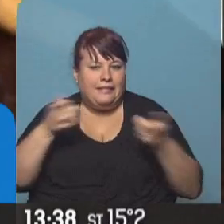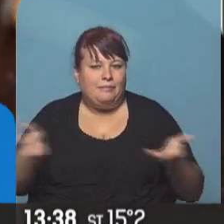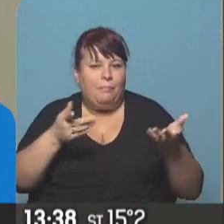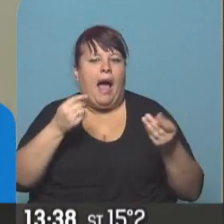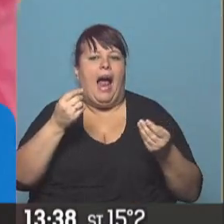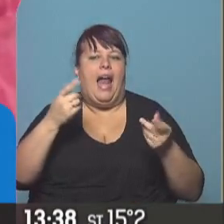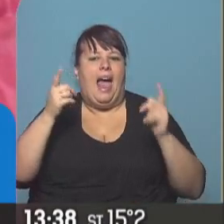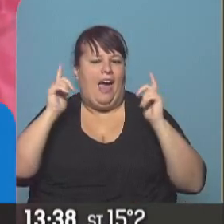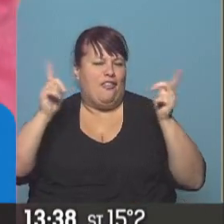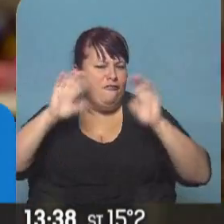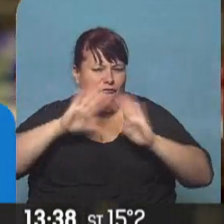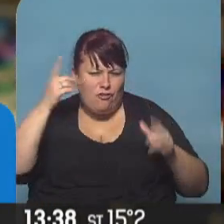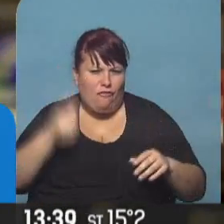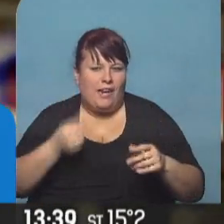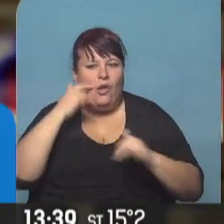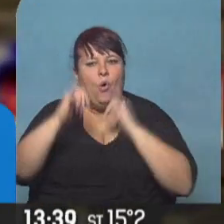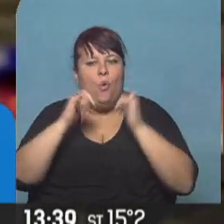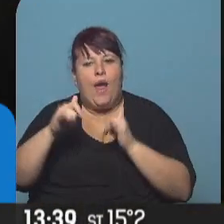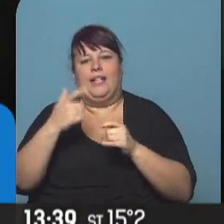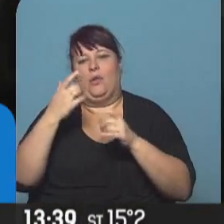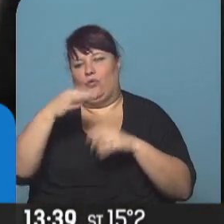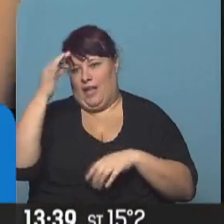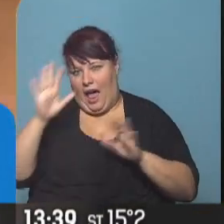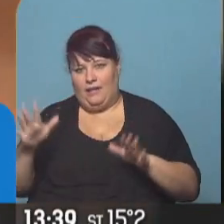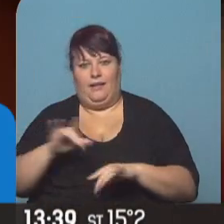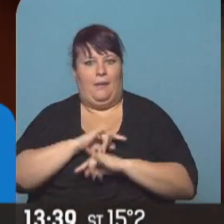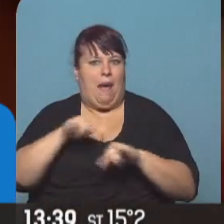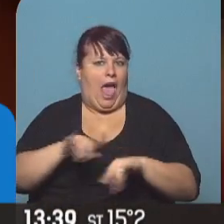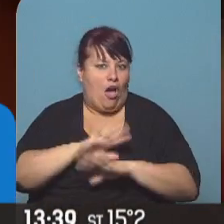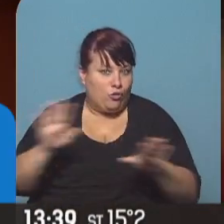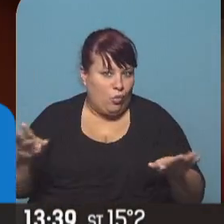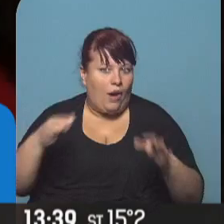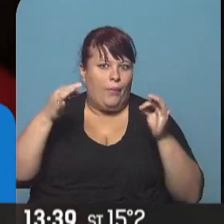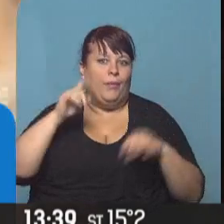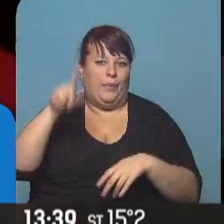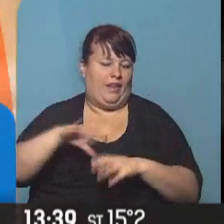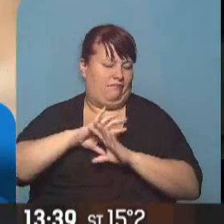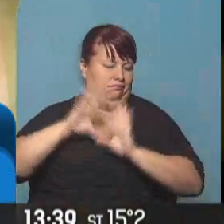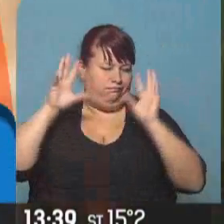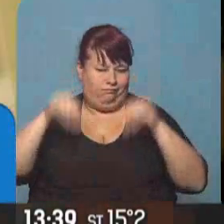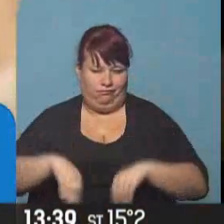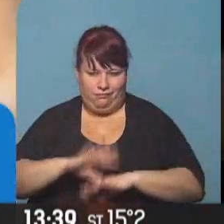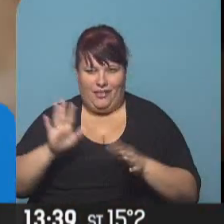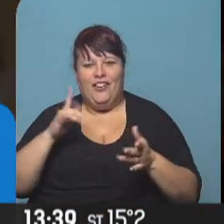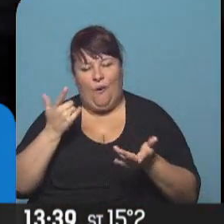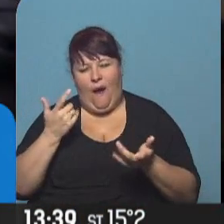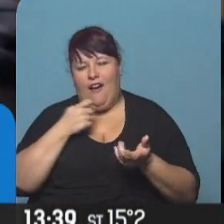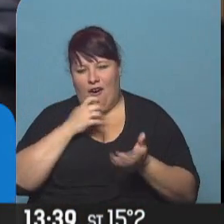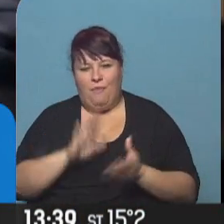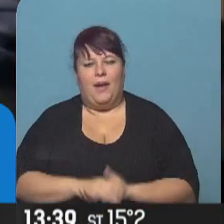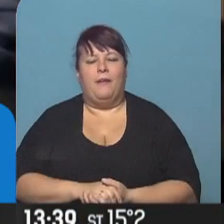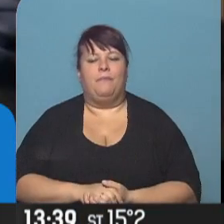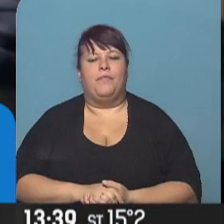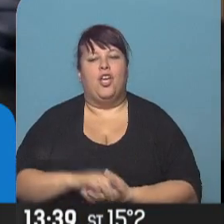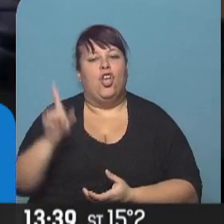por allí a vivir intensamente para retratar esto en una obra. Maldición de por medio, bueno, se viene el acabose, todo en tono lisérgico.